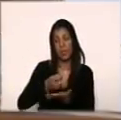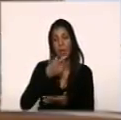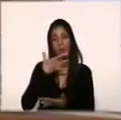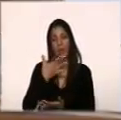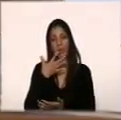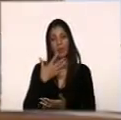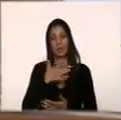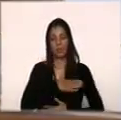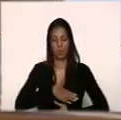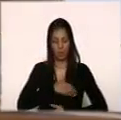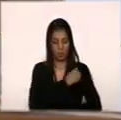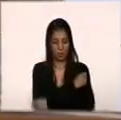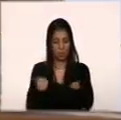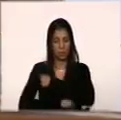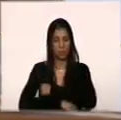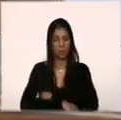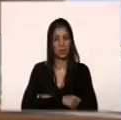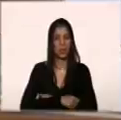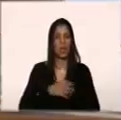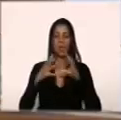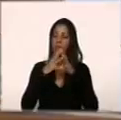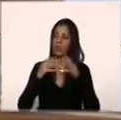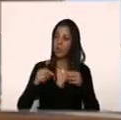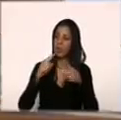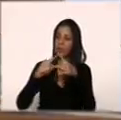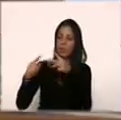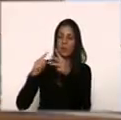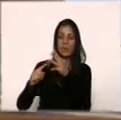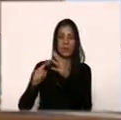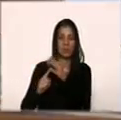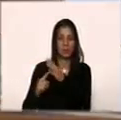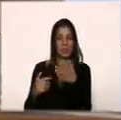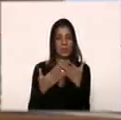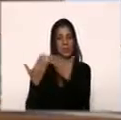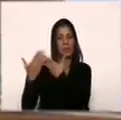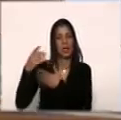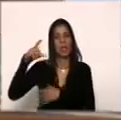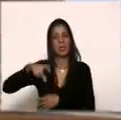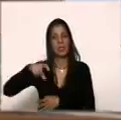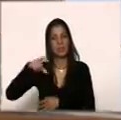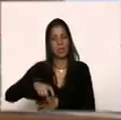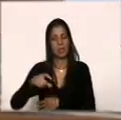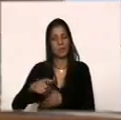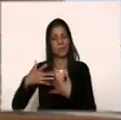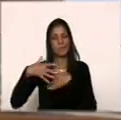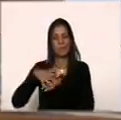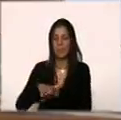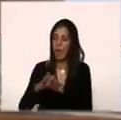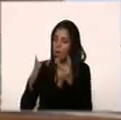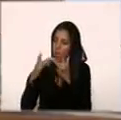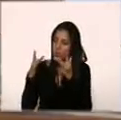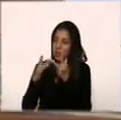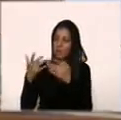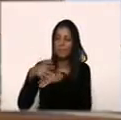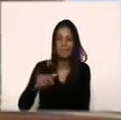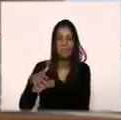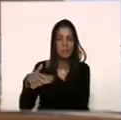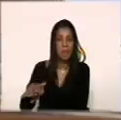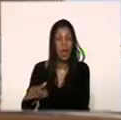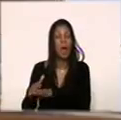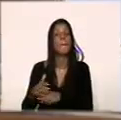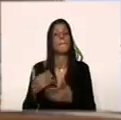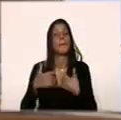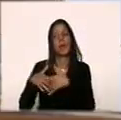artículos de higiene personal y a todos aquellos insumos y servicios necesarios, vinculados o conexos con los